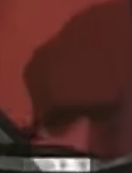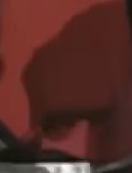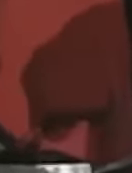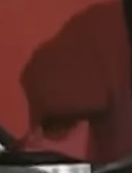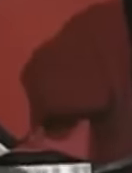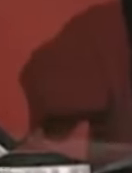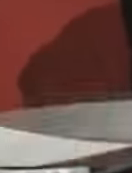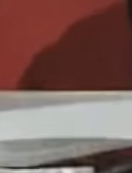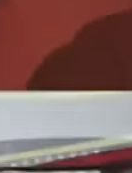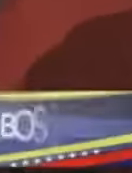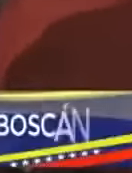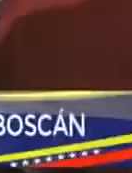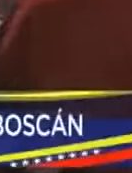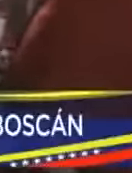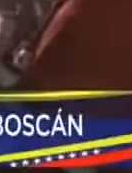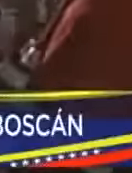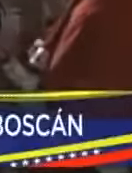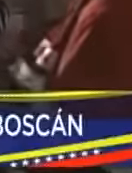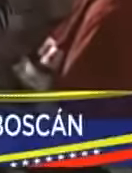Bueno,